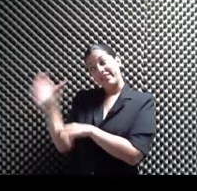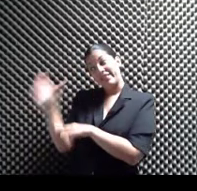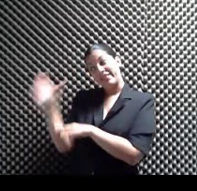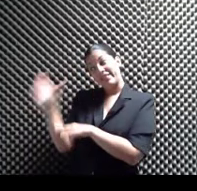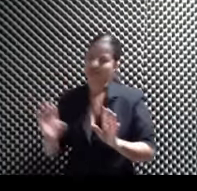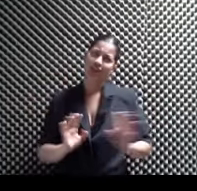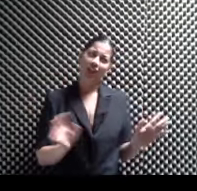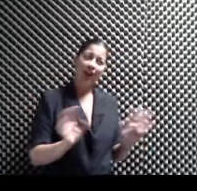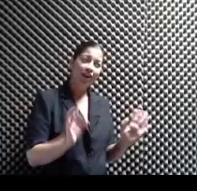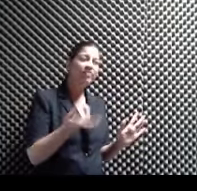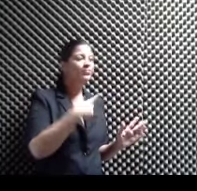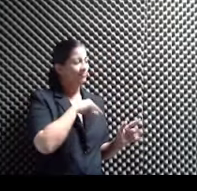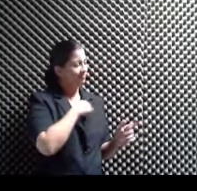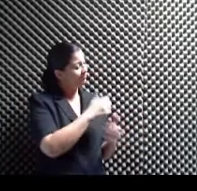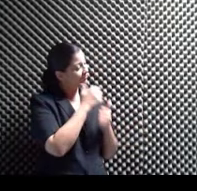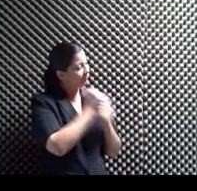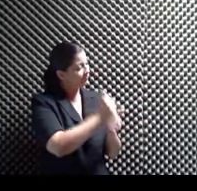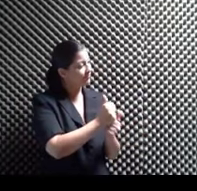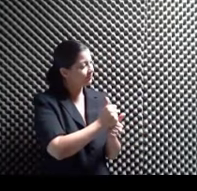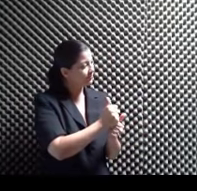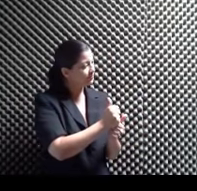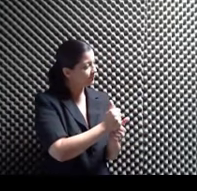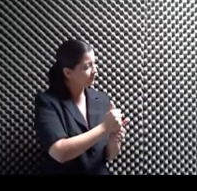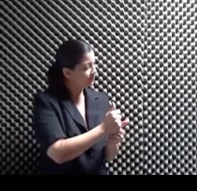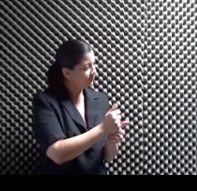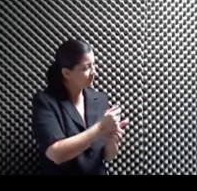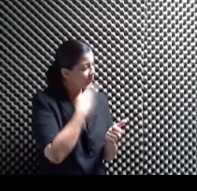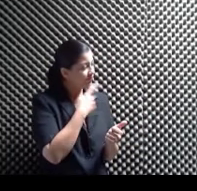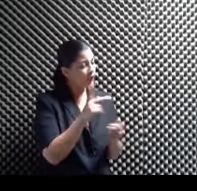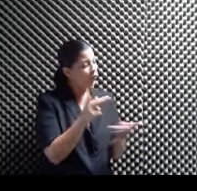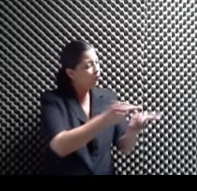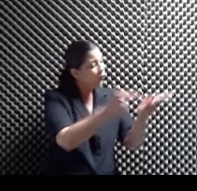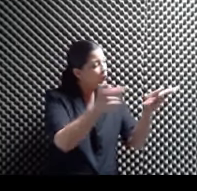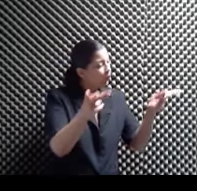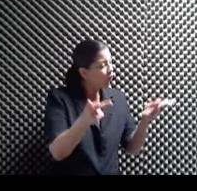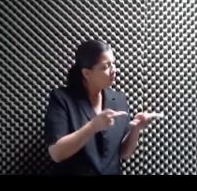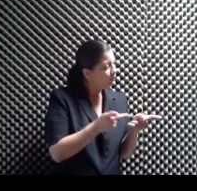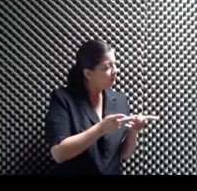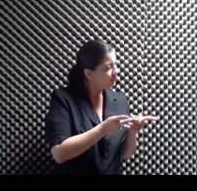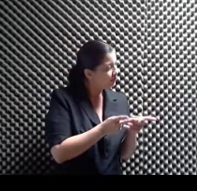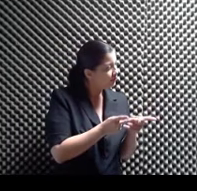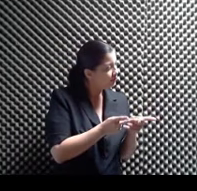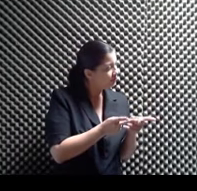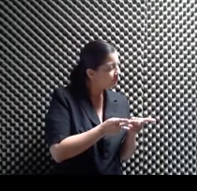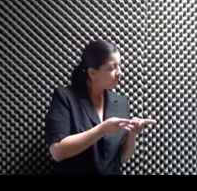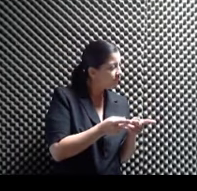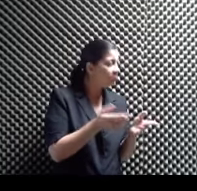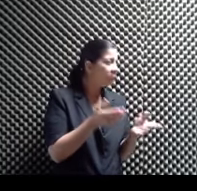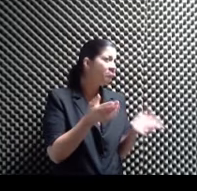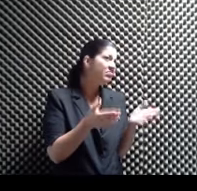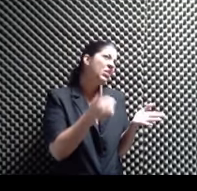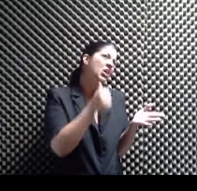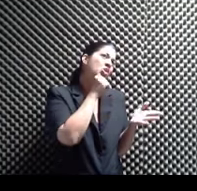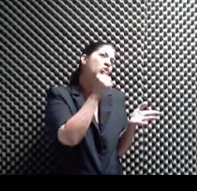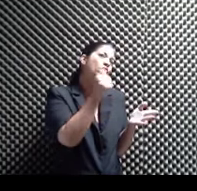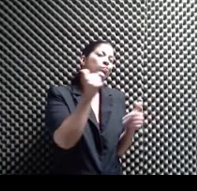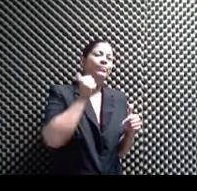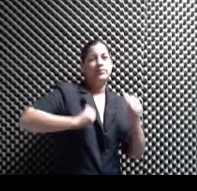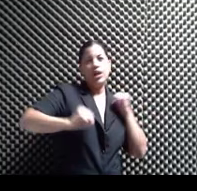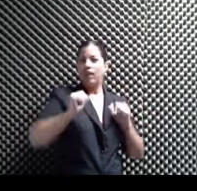Estamos interesados En En adquirir un espacio Un espacio Que sea Tal vez no un teatro Que sea un espacio